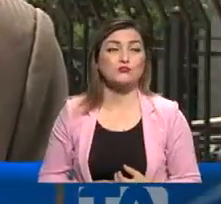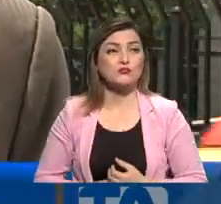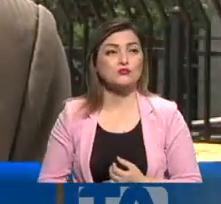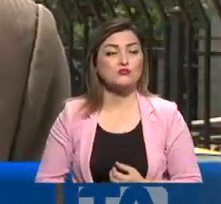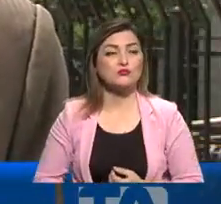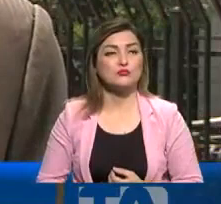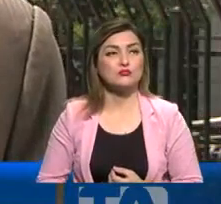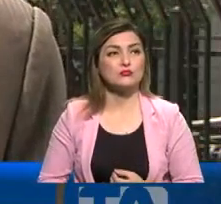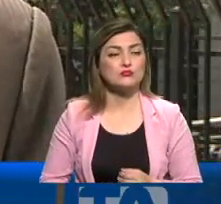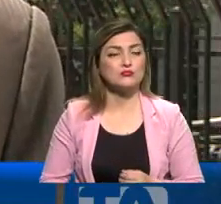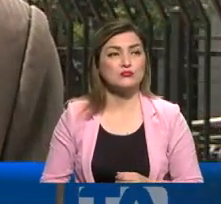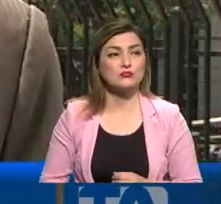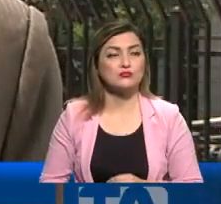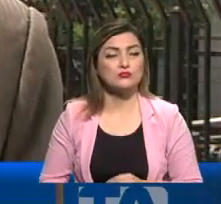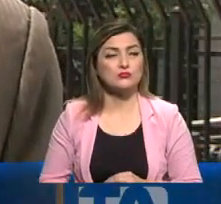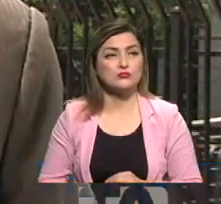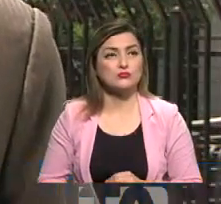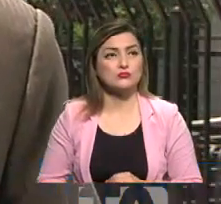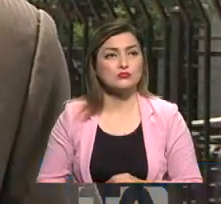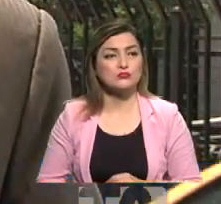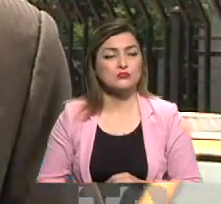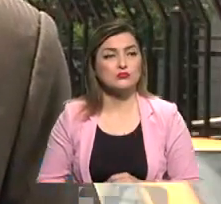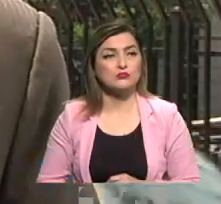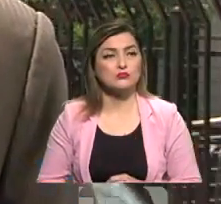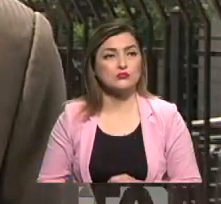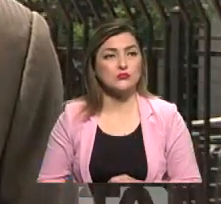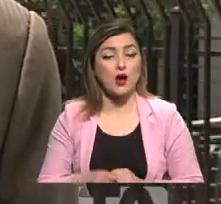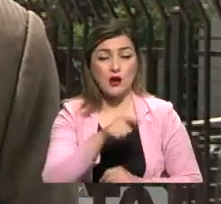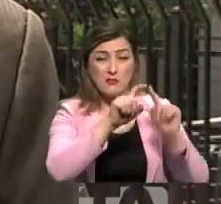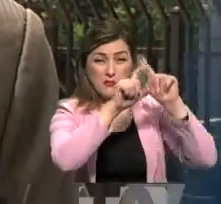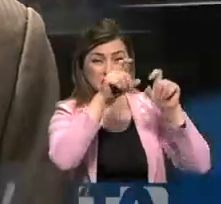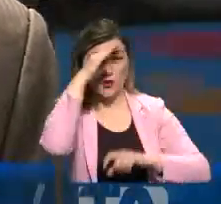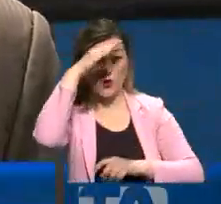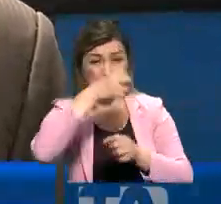ratificado a esta empresa. ¿Qué documentos necesitamos para